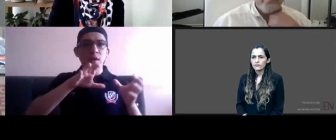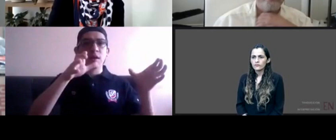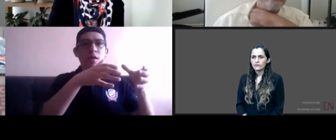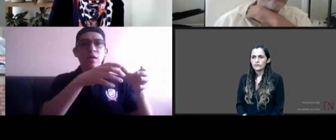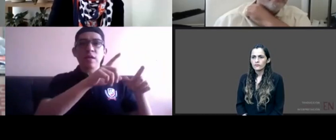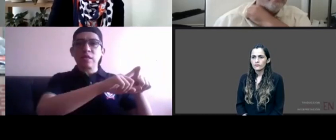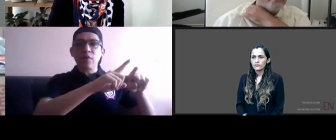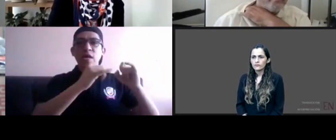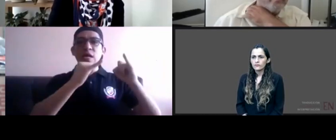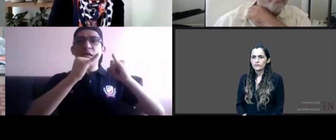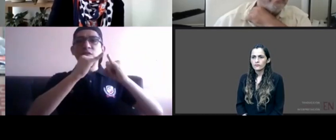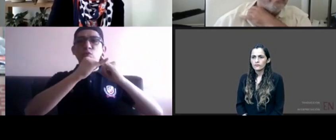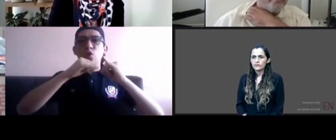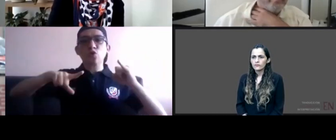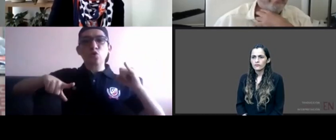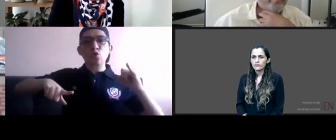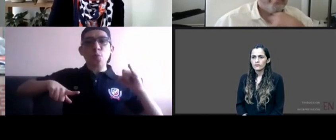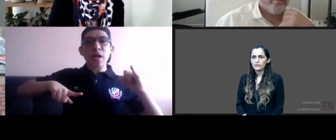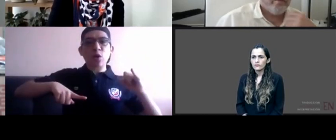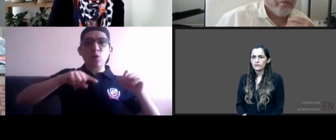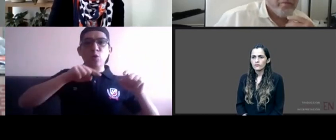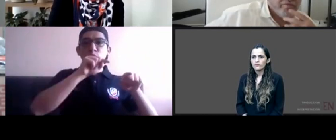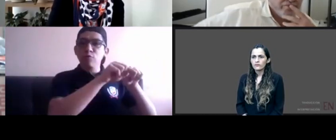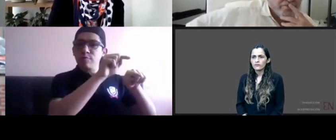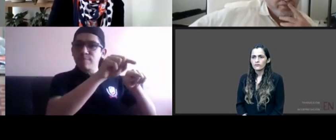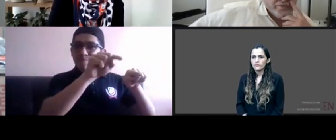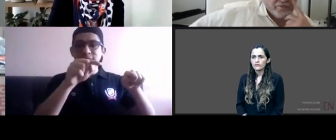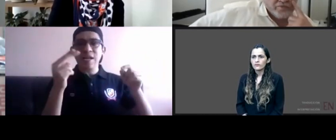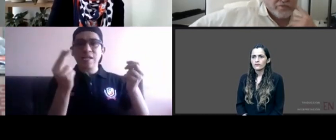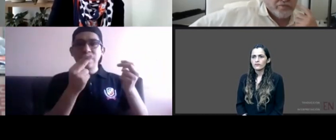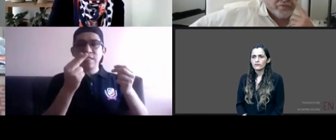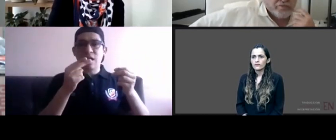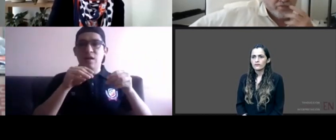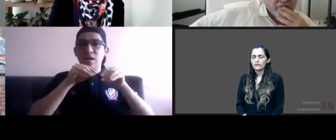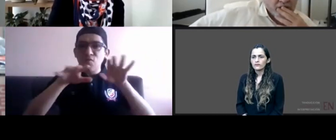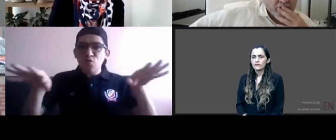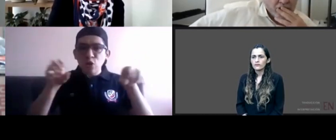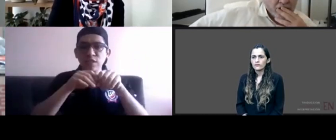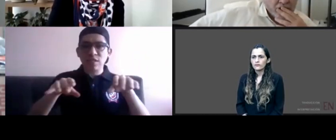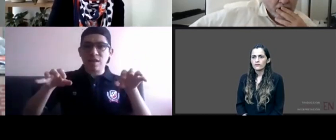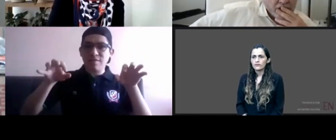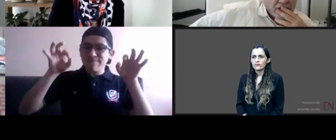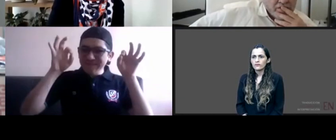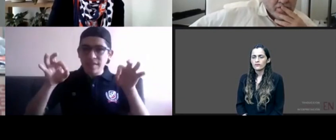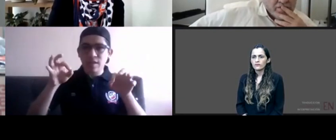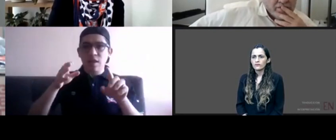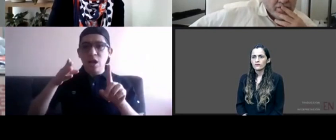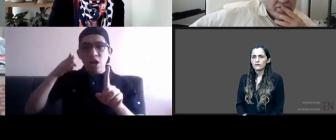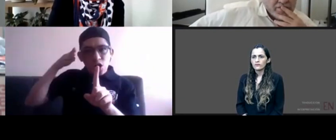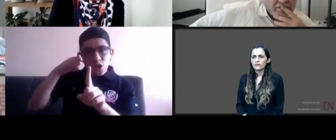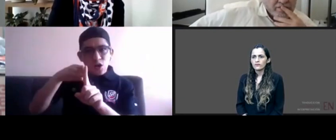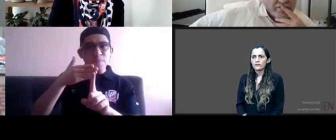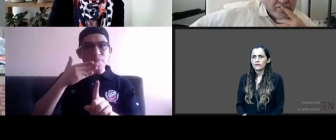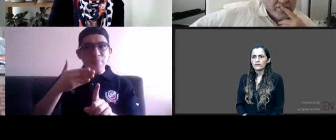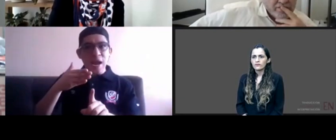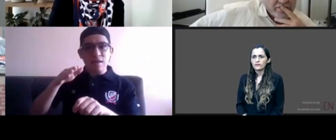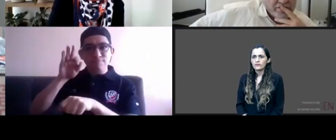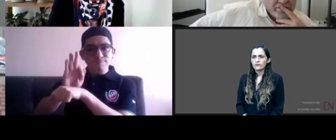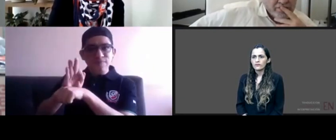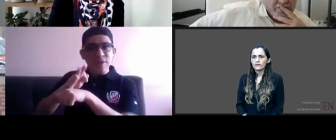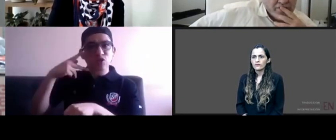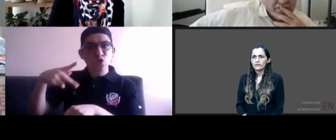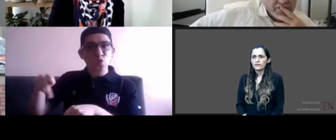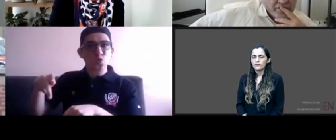falta fortalecer la conciencia y la cultura tanto en las personas como en las